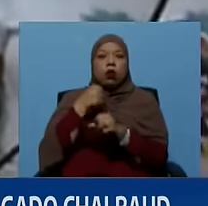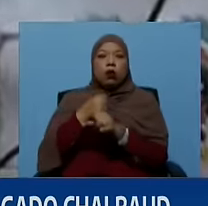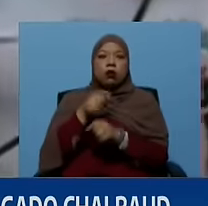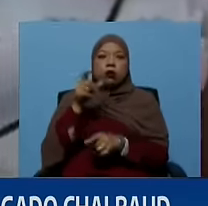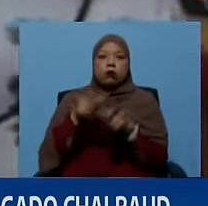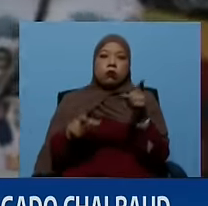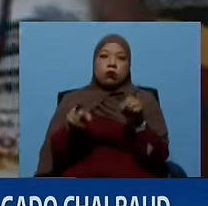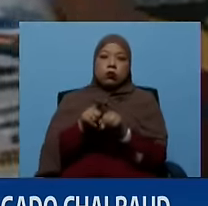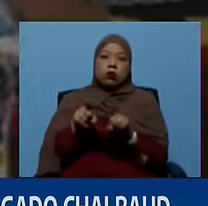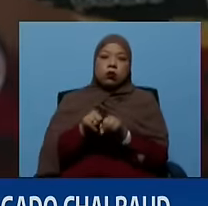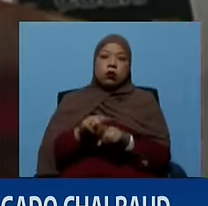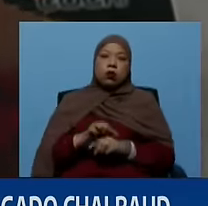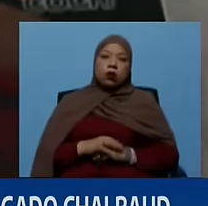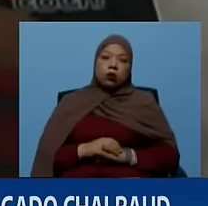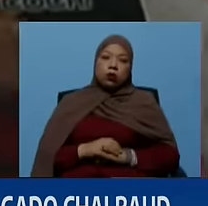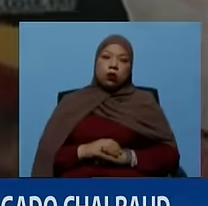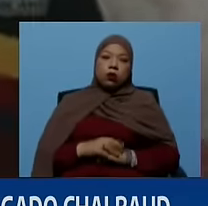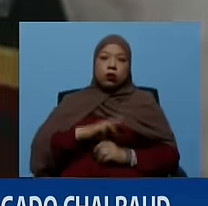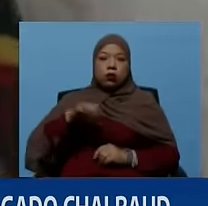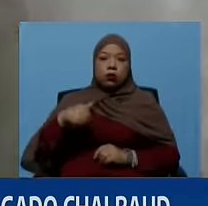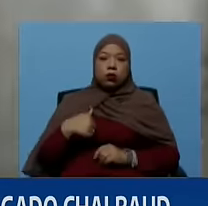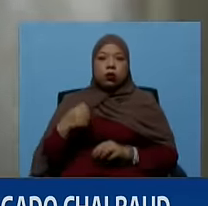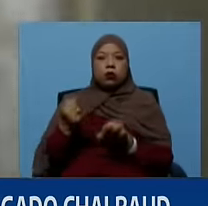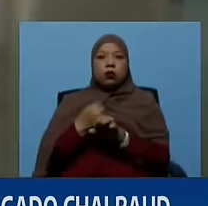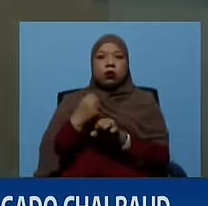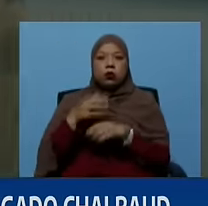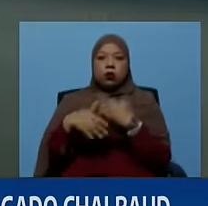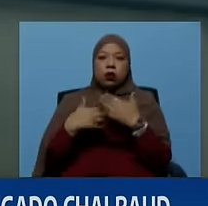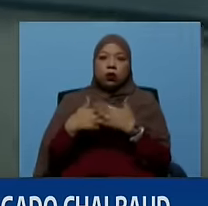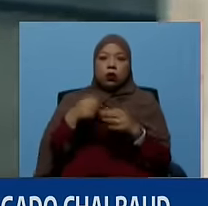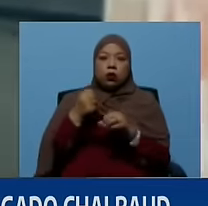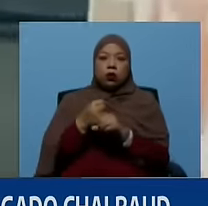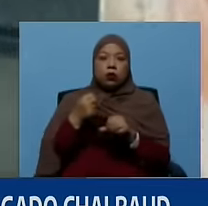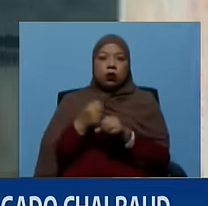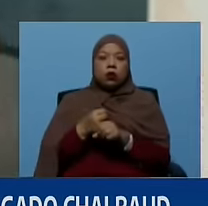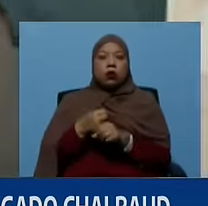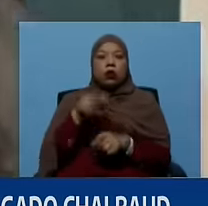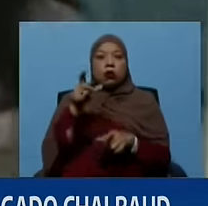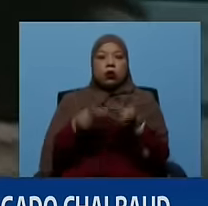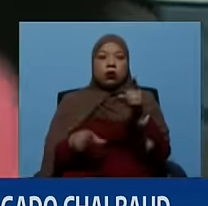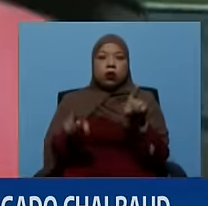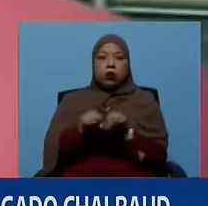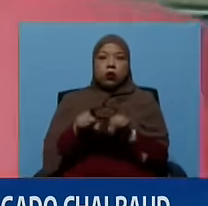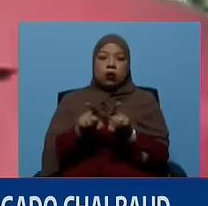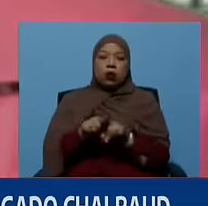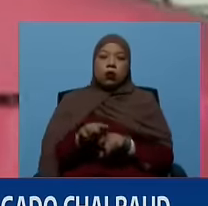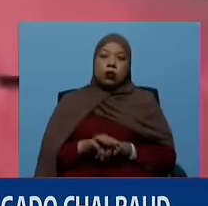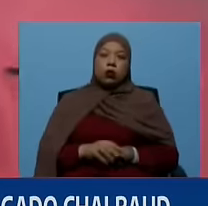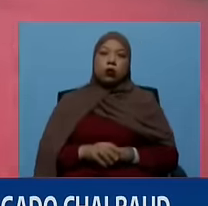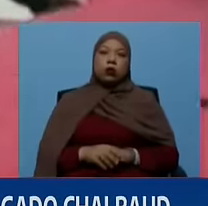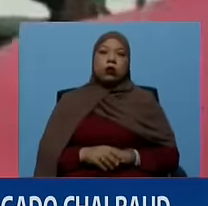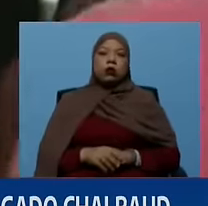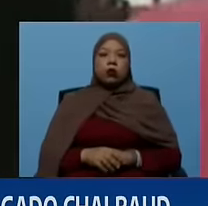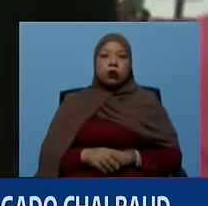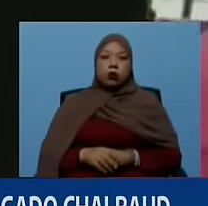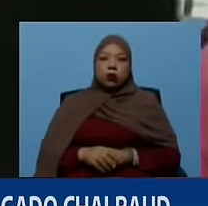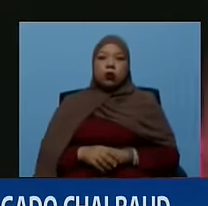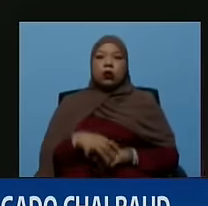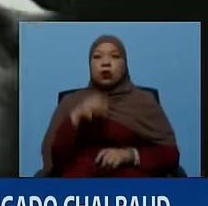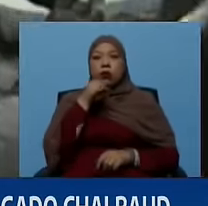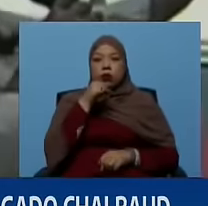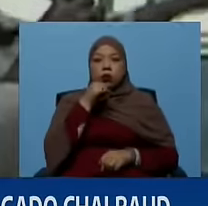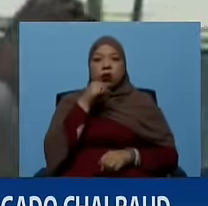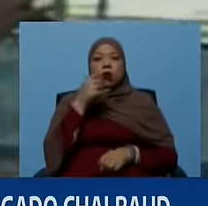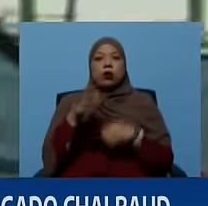comandante que están nuestras bricom miles nuestros trabajadores trabajadoras resane